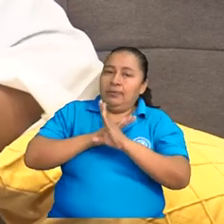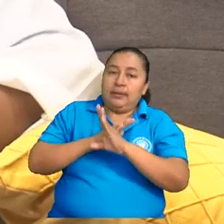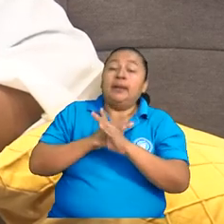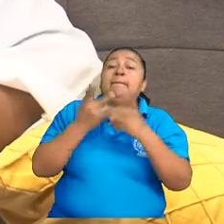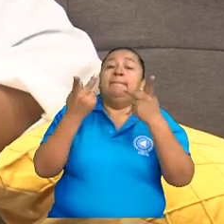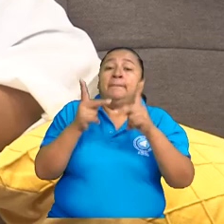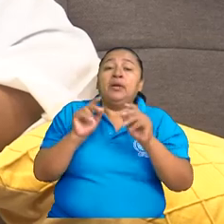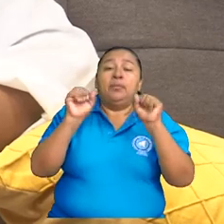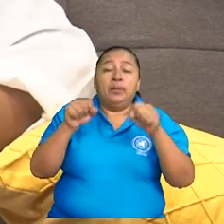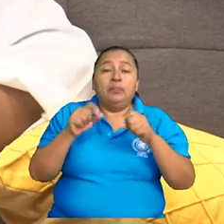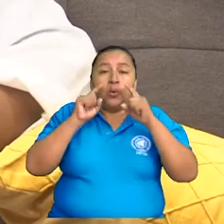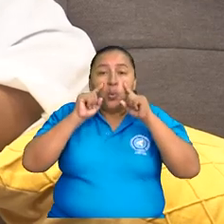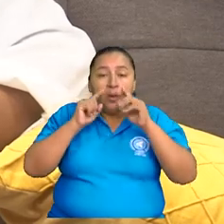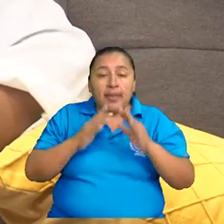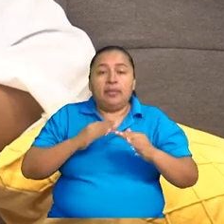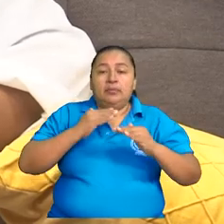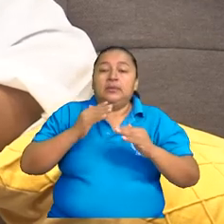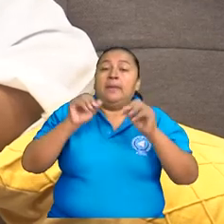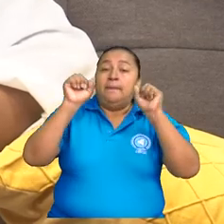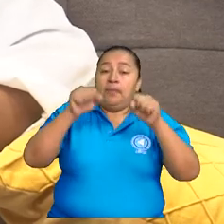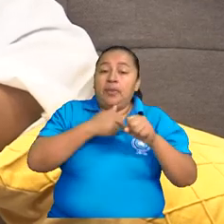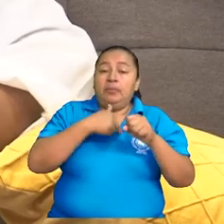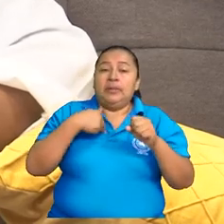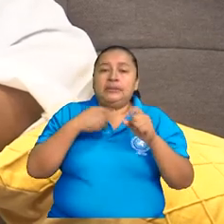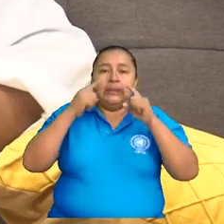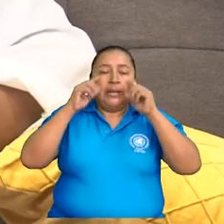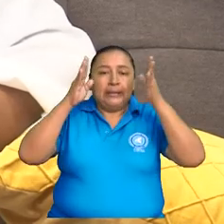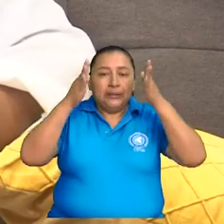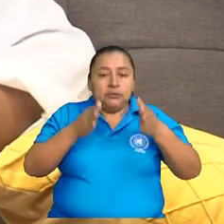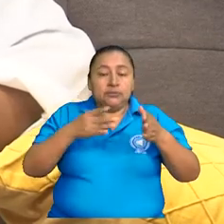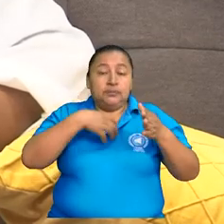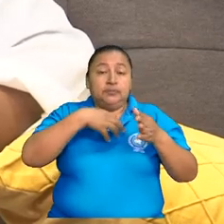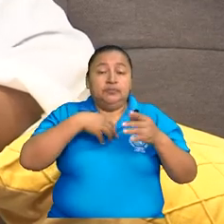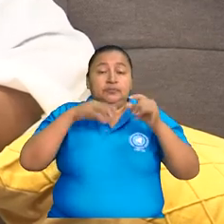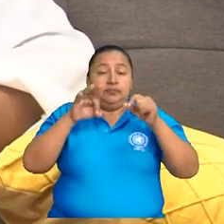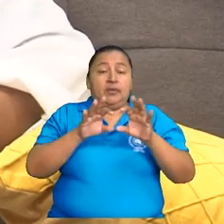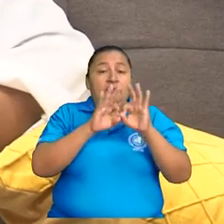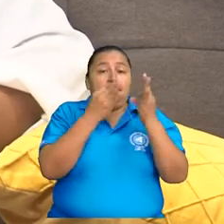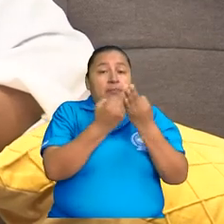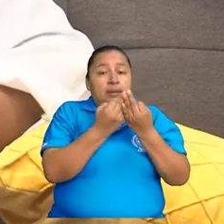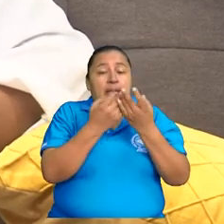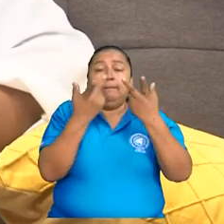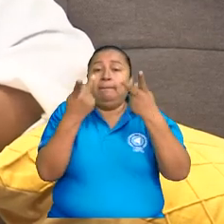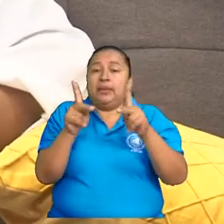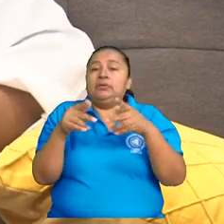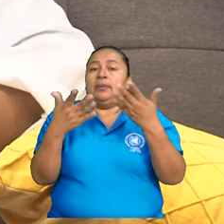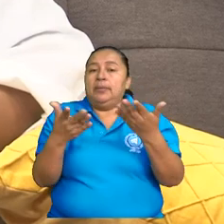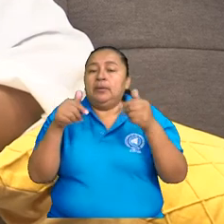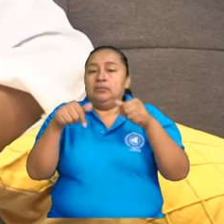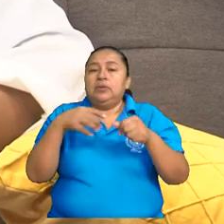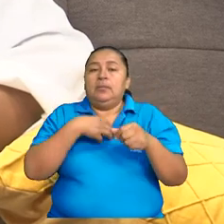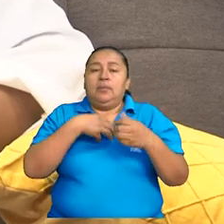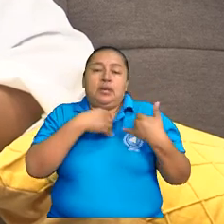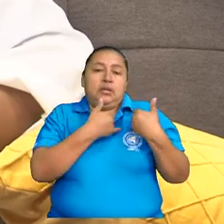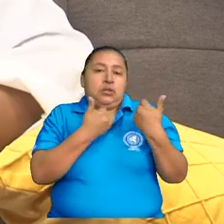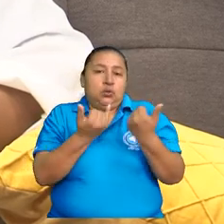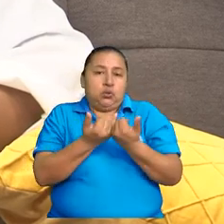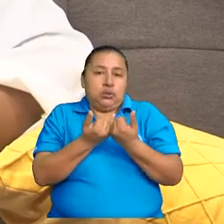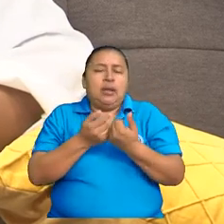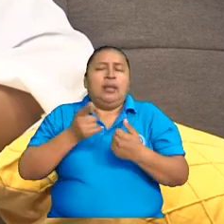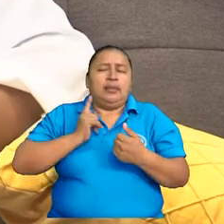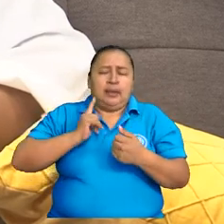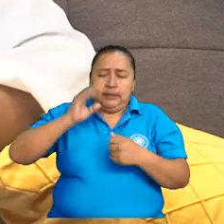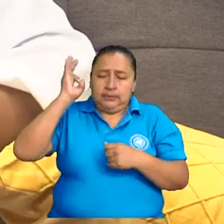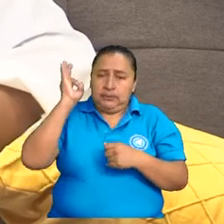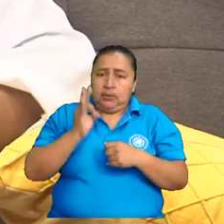hacer es que se dé de una forma que nos permita responder desde el punto de vista de la familia y también desde el punto de vista de las instituciones. Tengan la plena